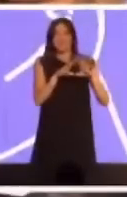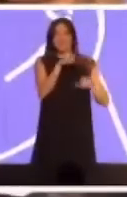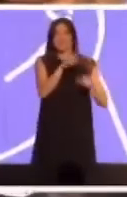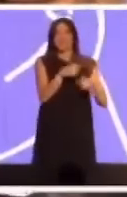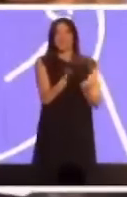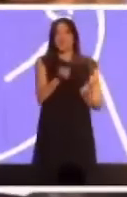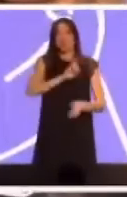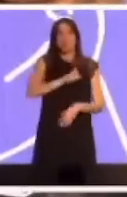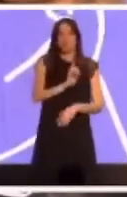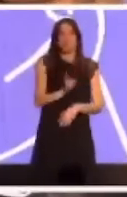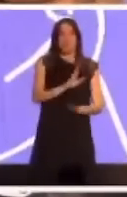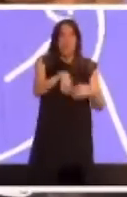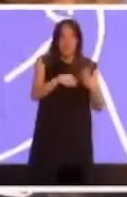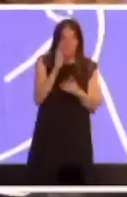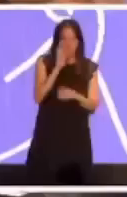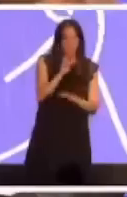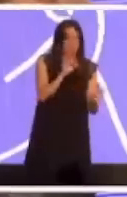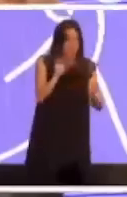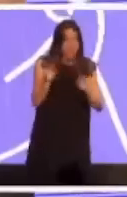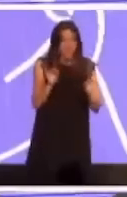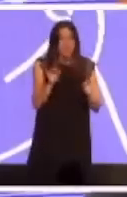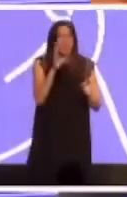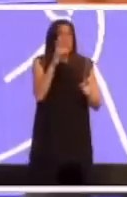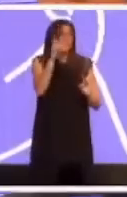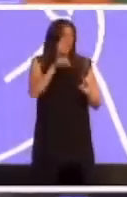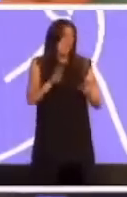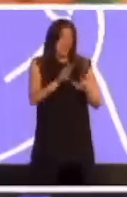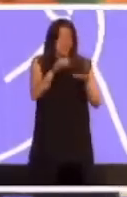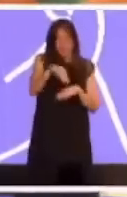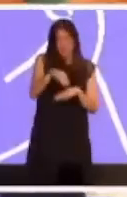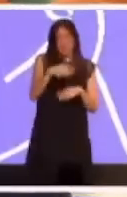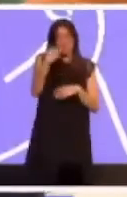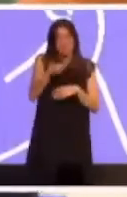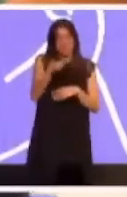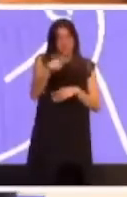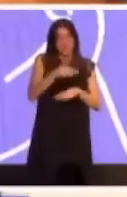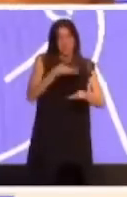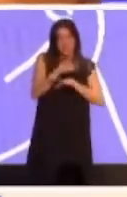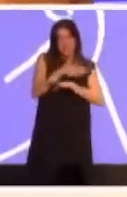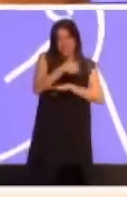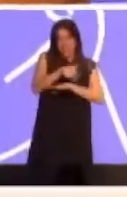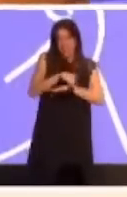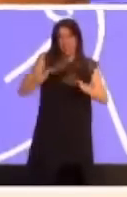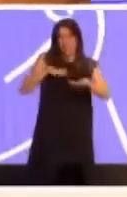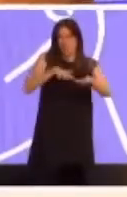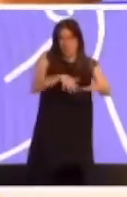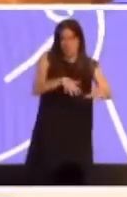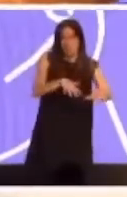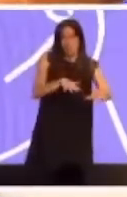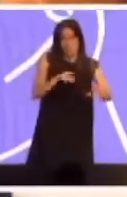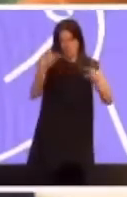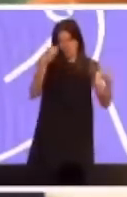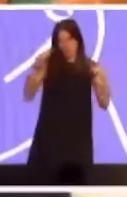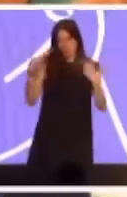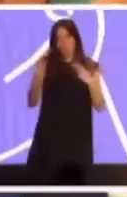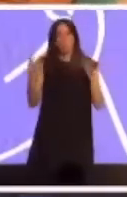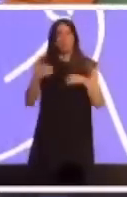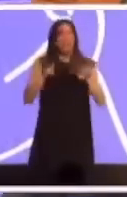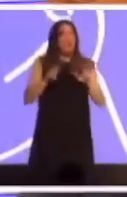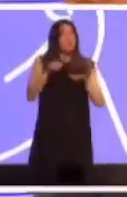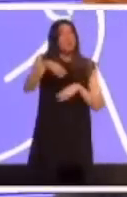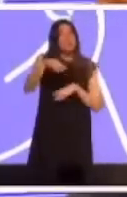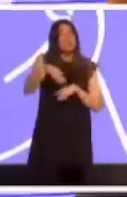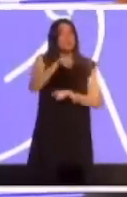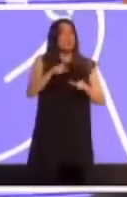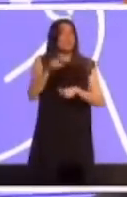ahí por eso también es importante salir el 8 de marzo y tiene que ser un 8m de todas las